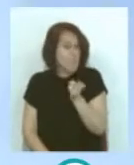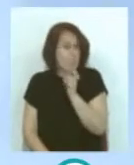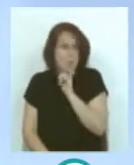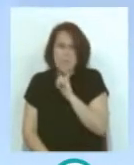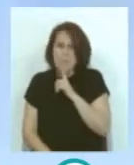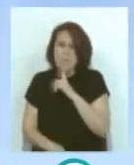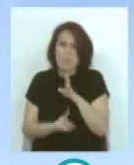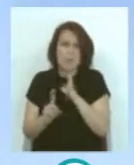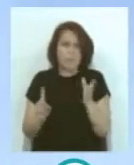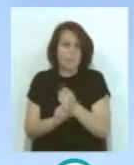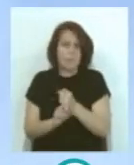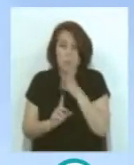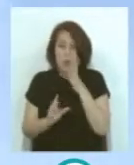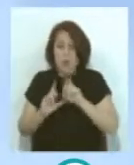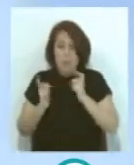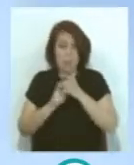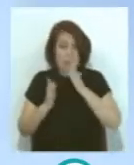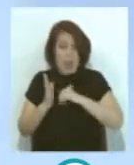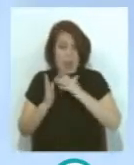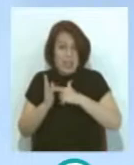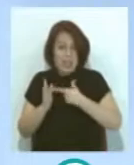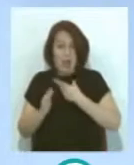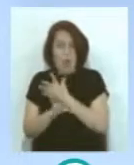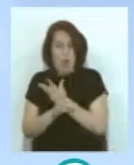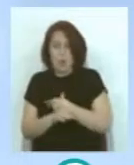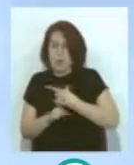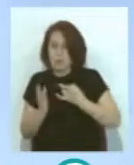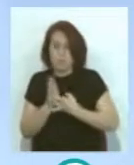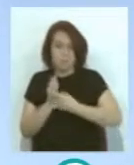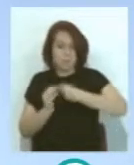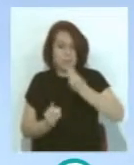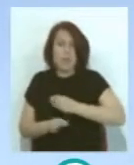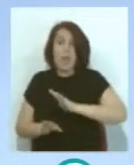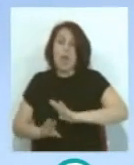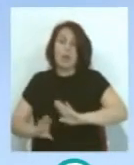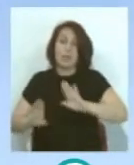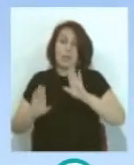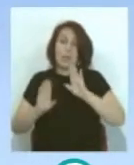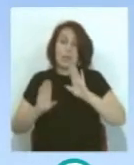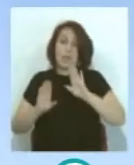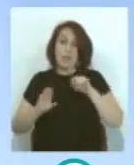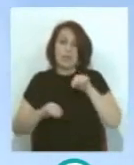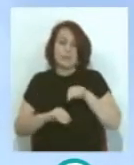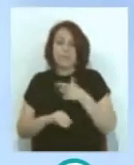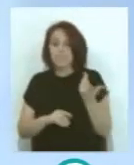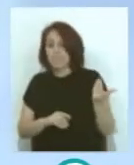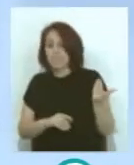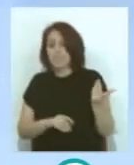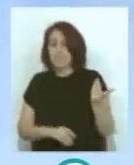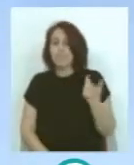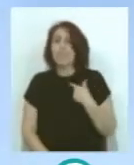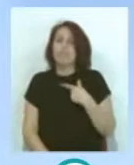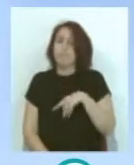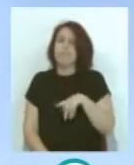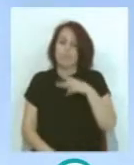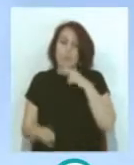ante un Valencia que era un equipo con una plantilla muy, muy cualificada, aunque todavía no han encontrado ese punto, pero si